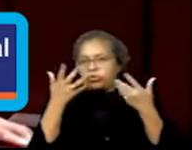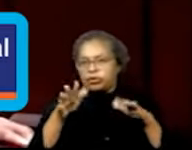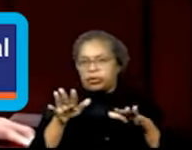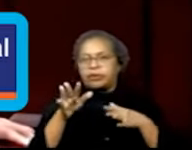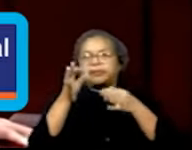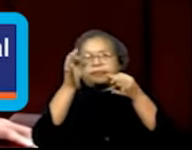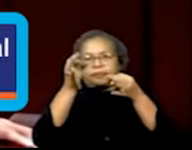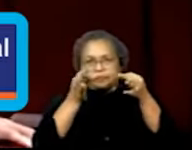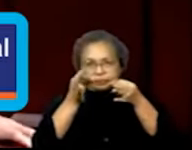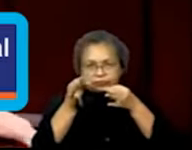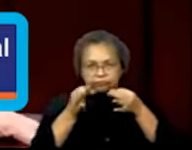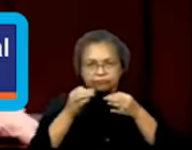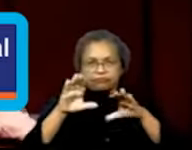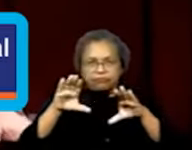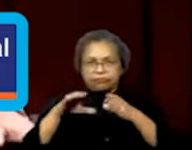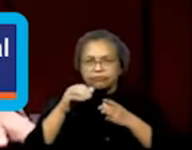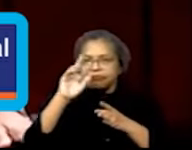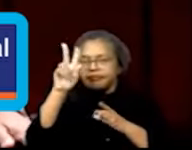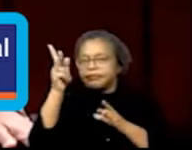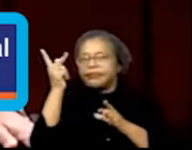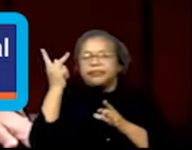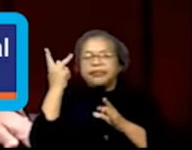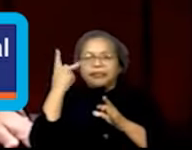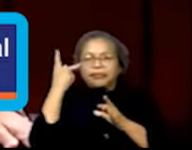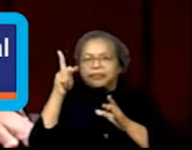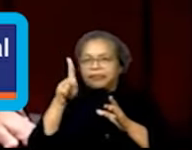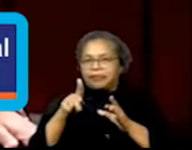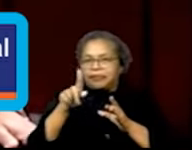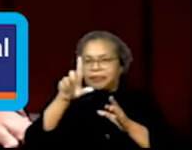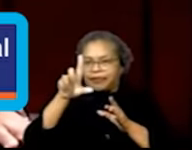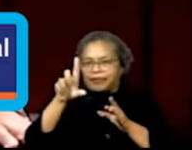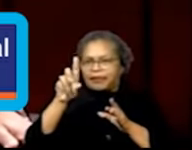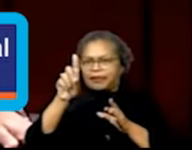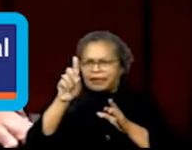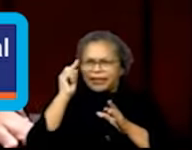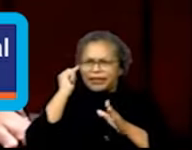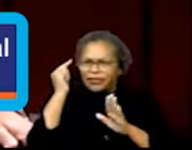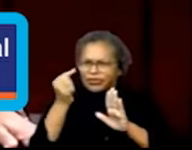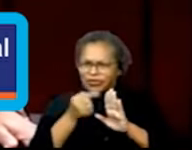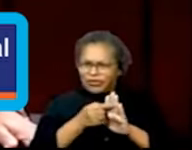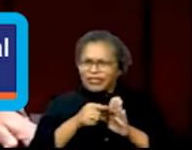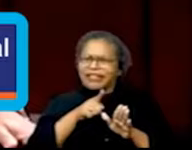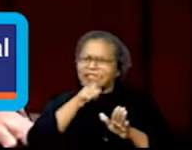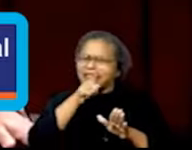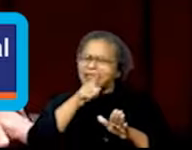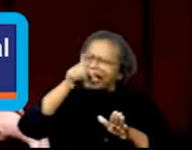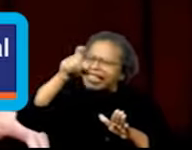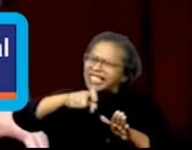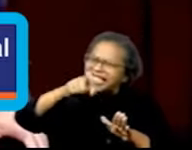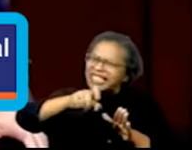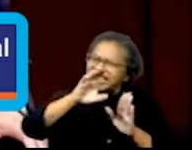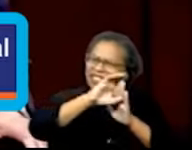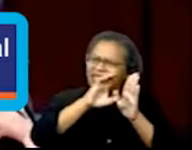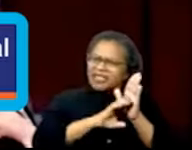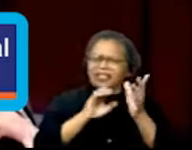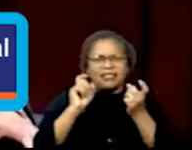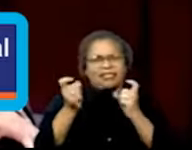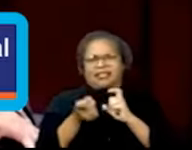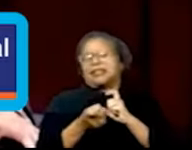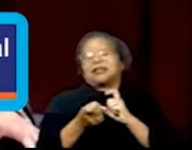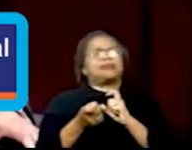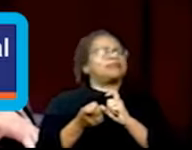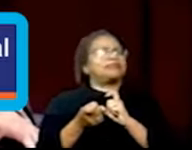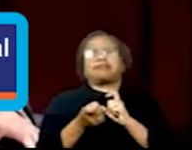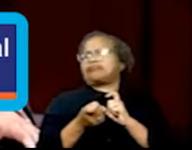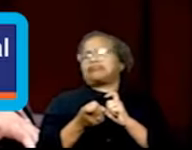el Partido de la Liberación Dominicana no ve necesidad, porque lo único que tiene que hacer el actual